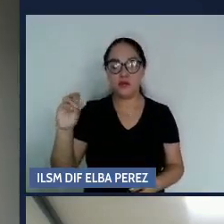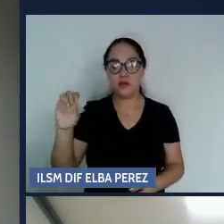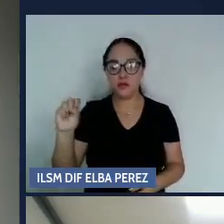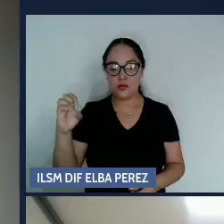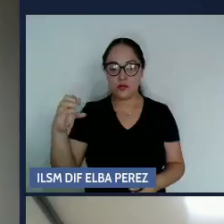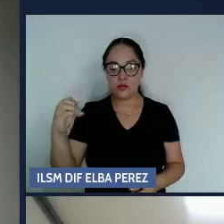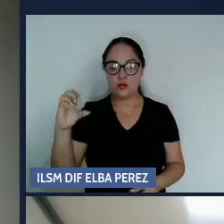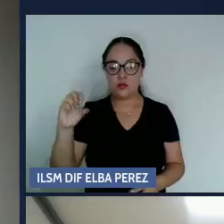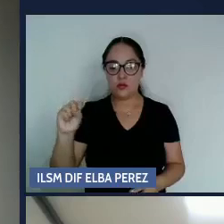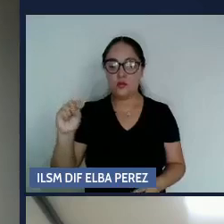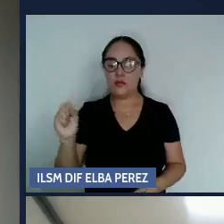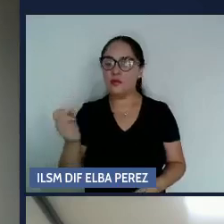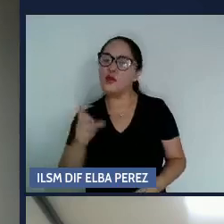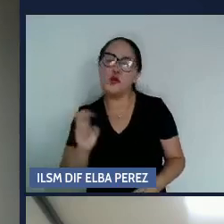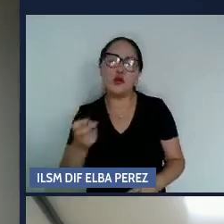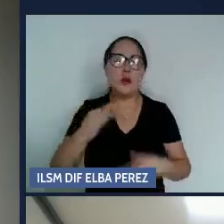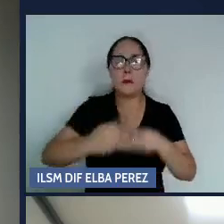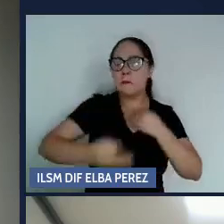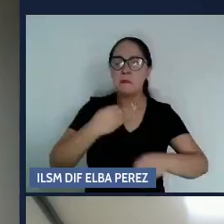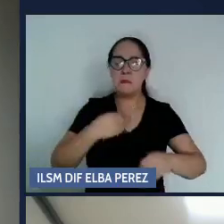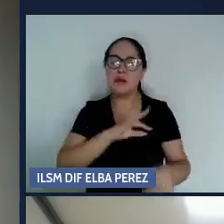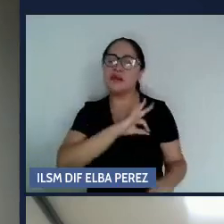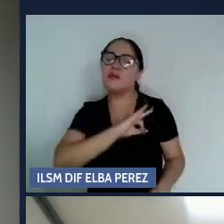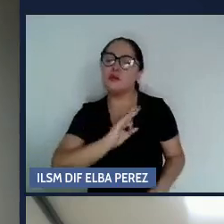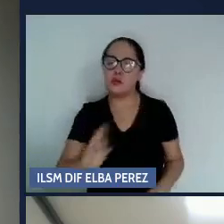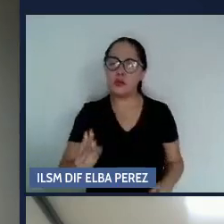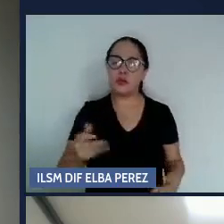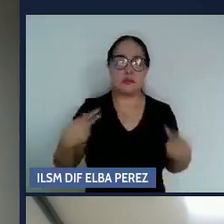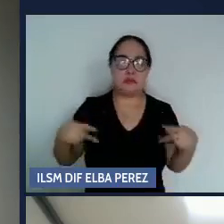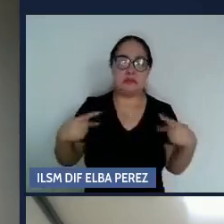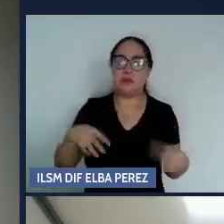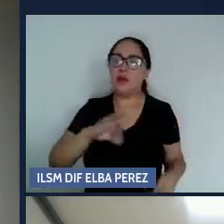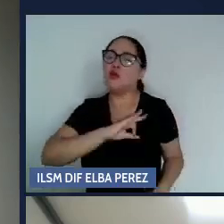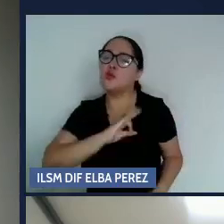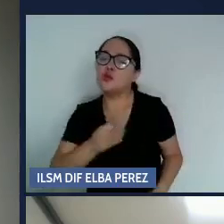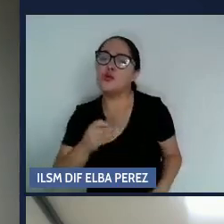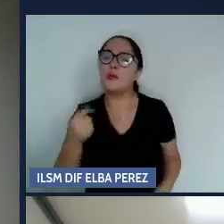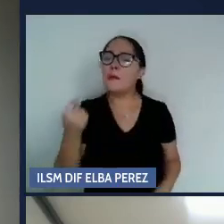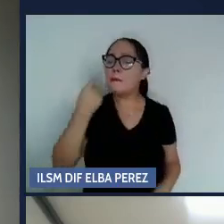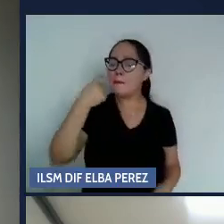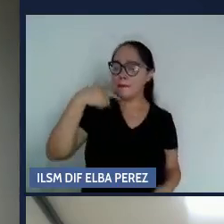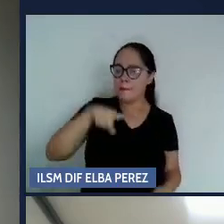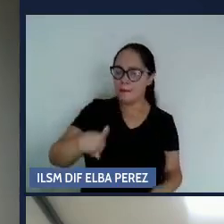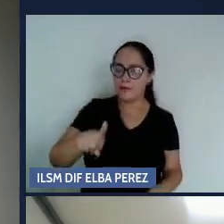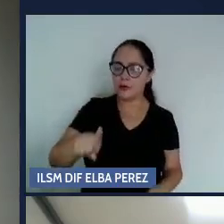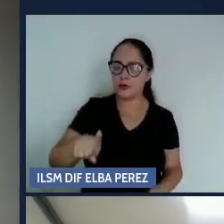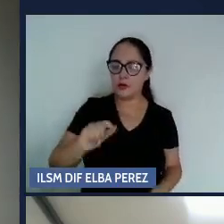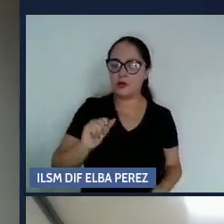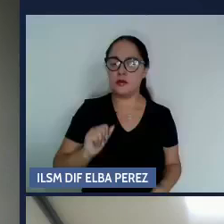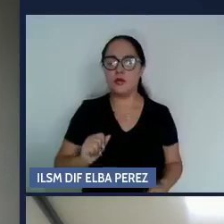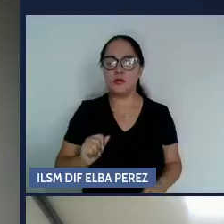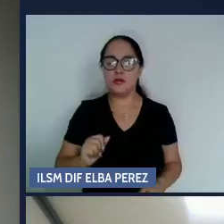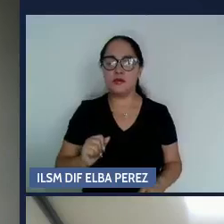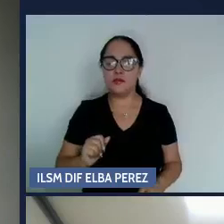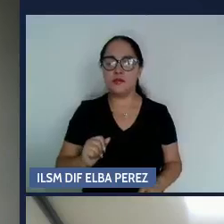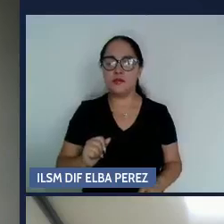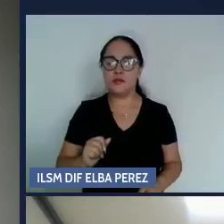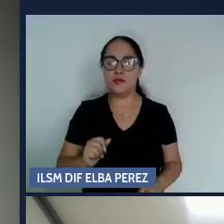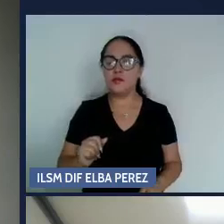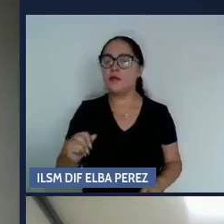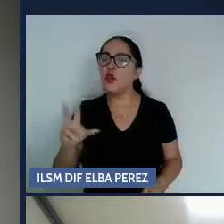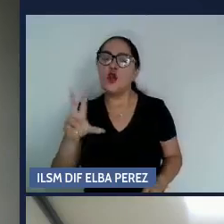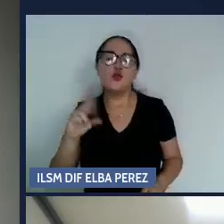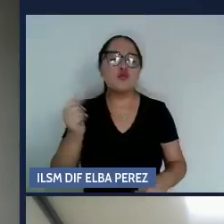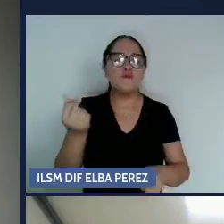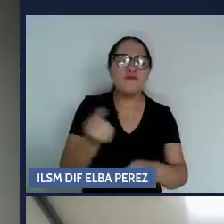denuncia ante un ministerio público por este tipo de ilícitos. No es una facultad exclusiva